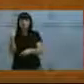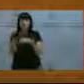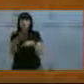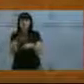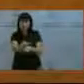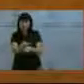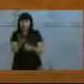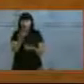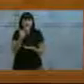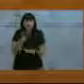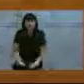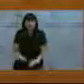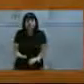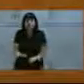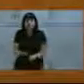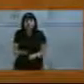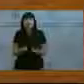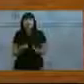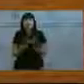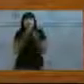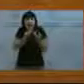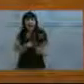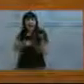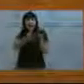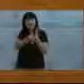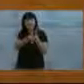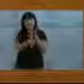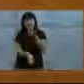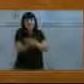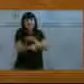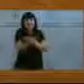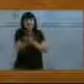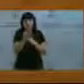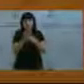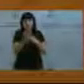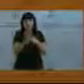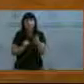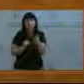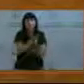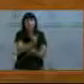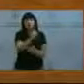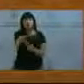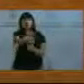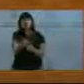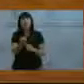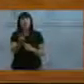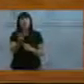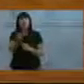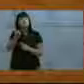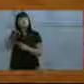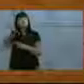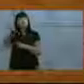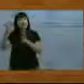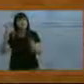y van desde una disminución en la cantidad y calidad de la producción agrícola a alteraciones graves de la organización social o a